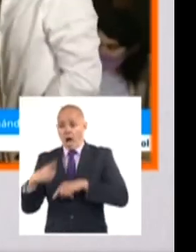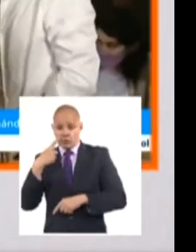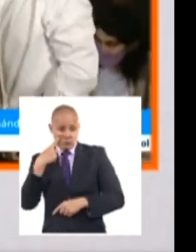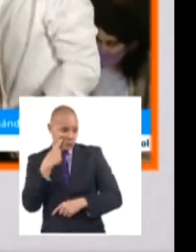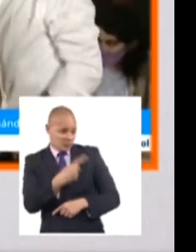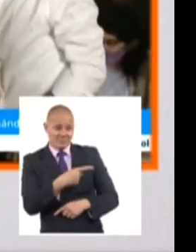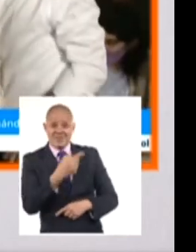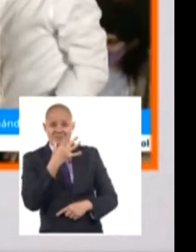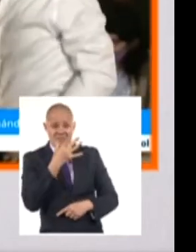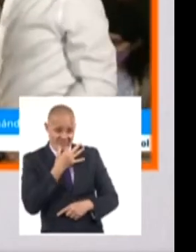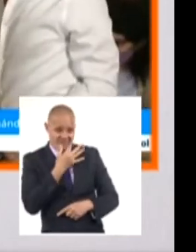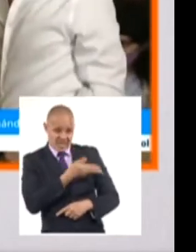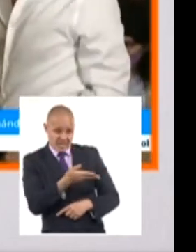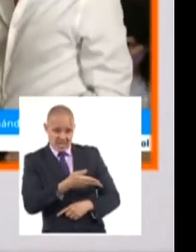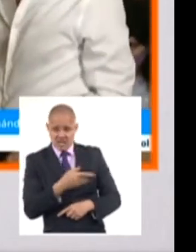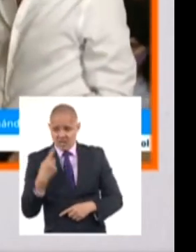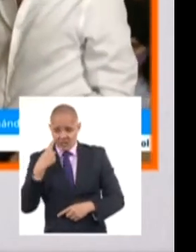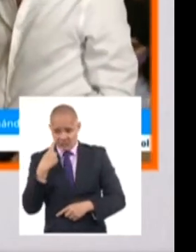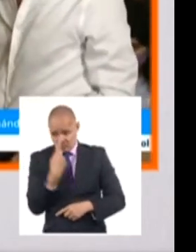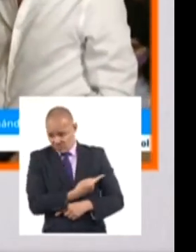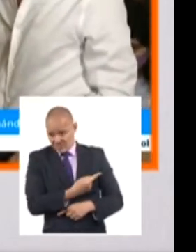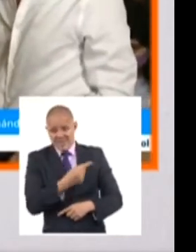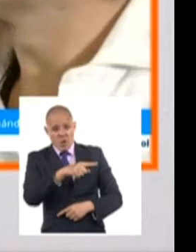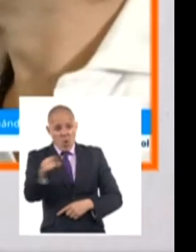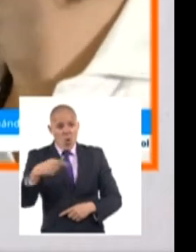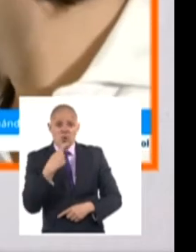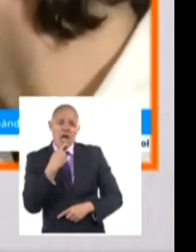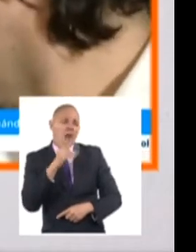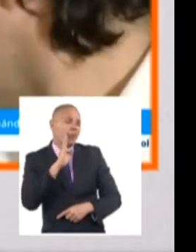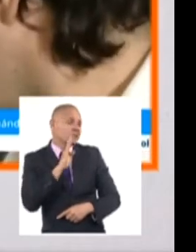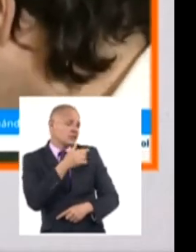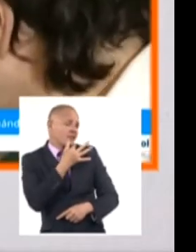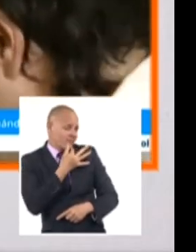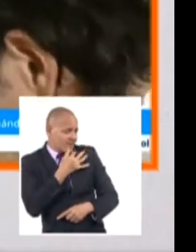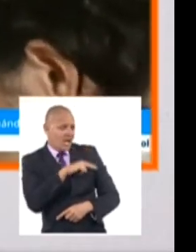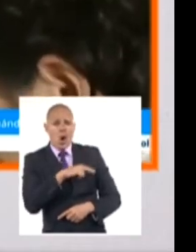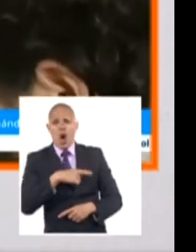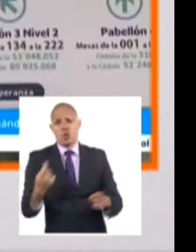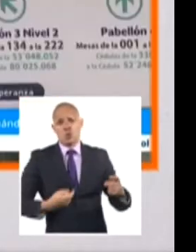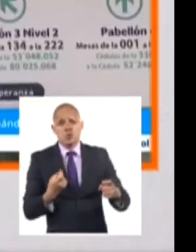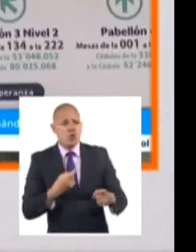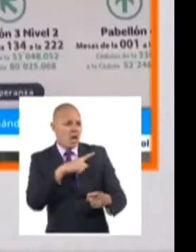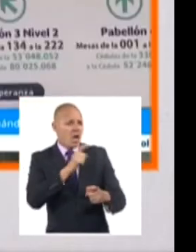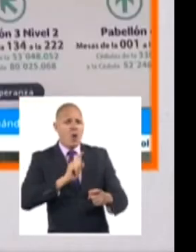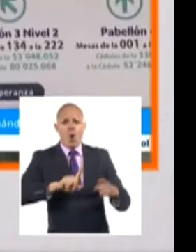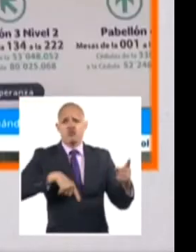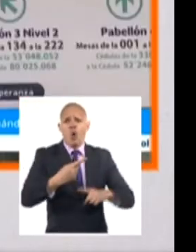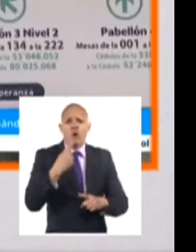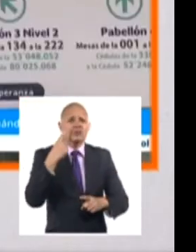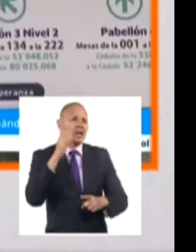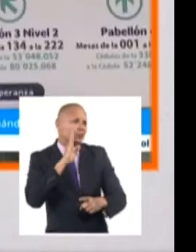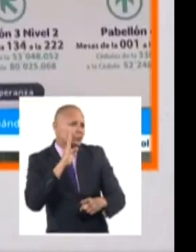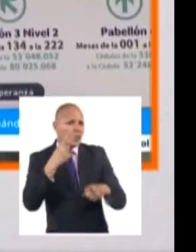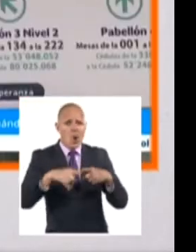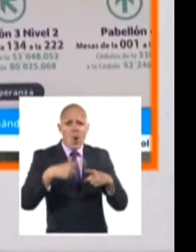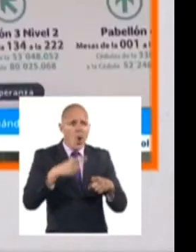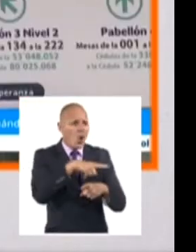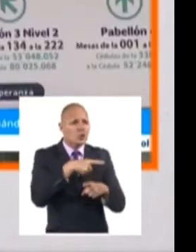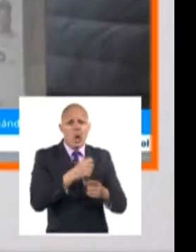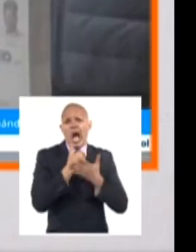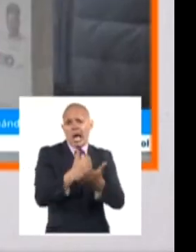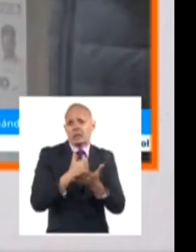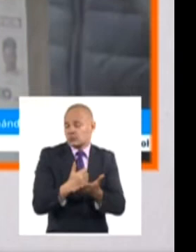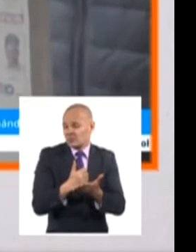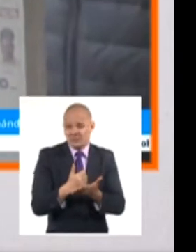y como el mito de un hombre que lucha contra la corrupción y ensalzando destacando sacando a la luz estos manejos